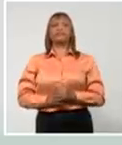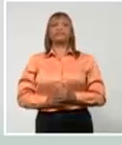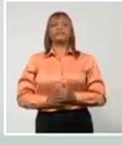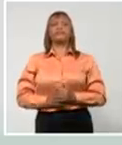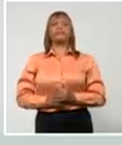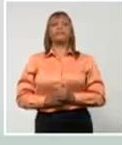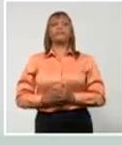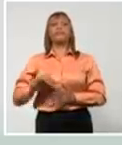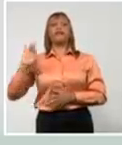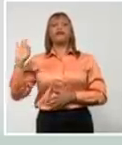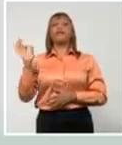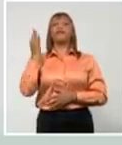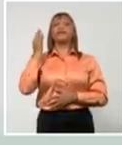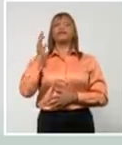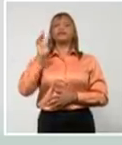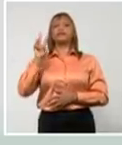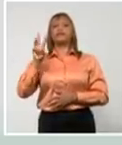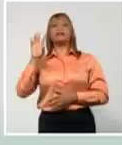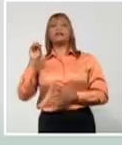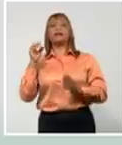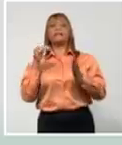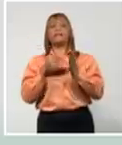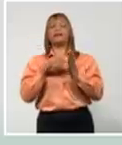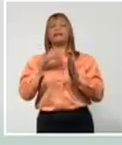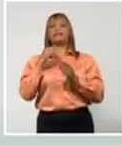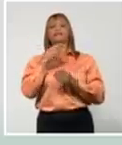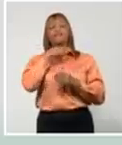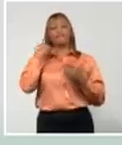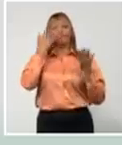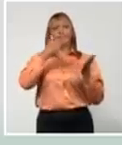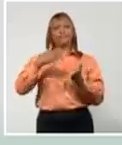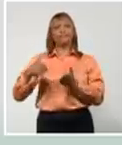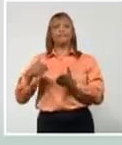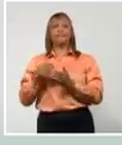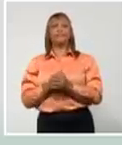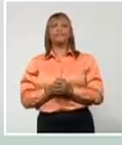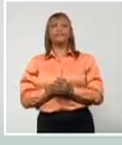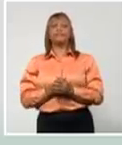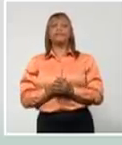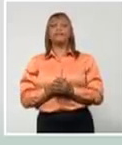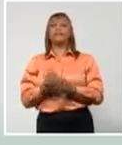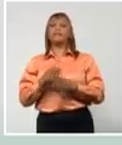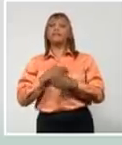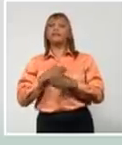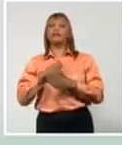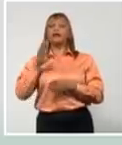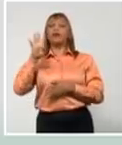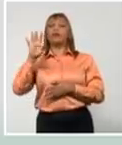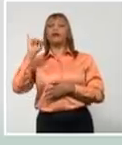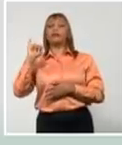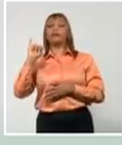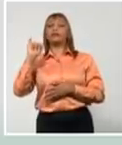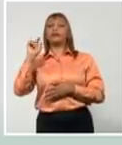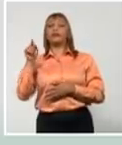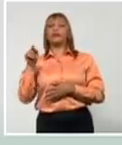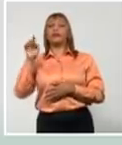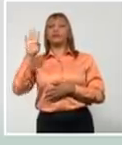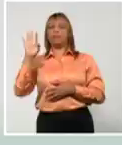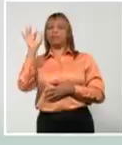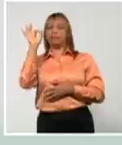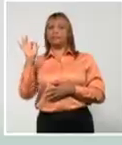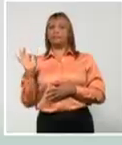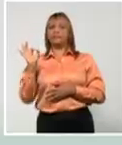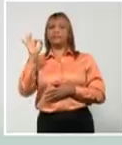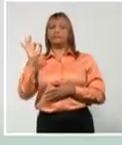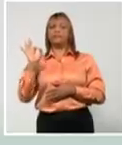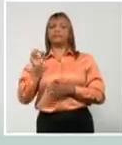Francia, con 30.000 fallecidos, pero una tasa de 46,4 por 100.000